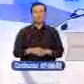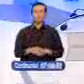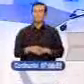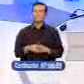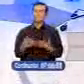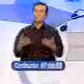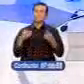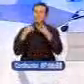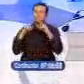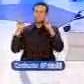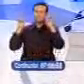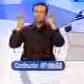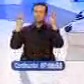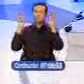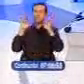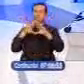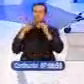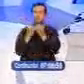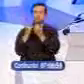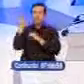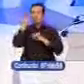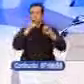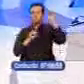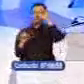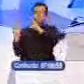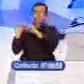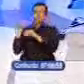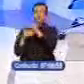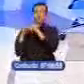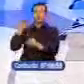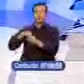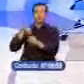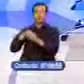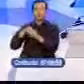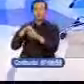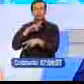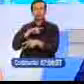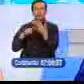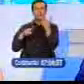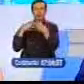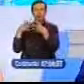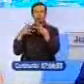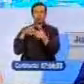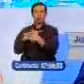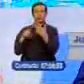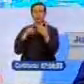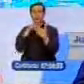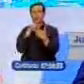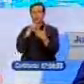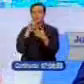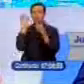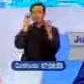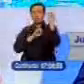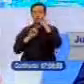Carlos, yo he dicho sobre el tema de las misiones de observación. El proceso electoral tiene una triada de la transparencia. La triada de la transparencia son la